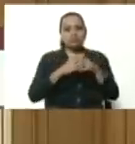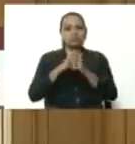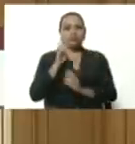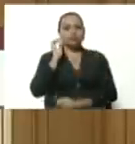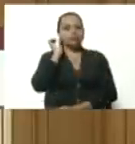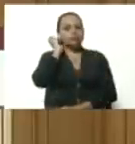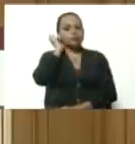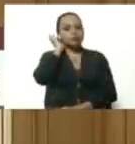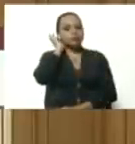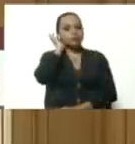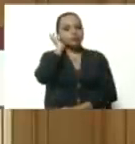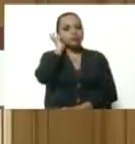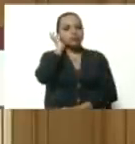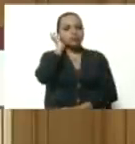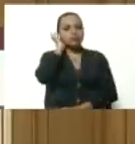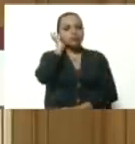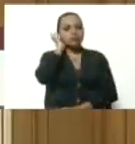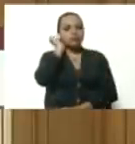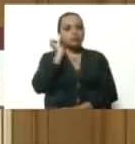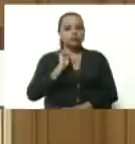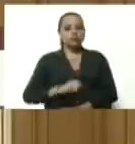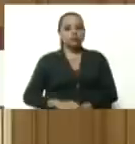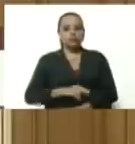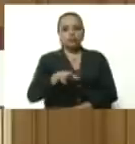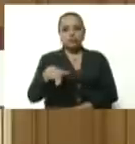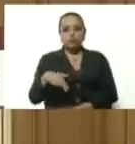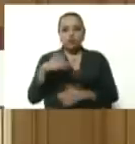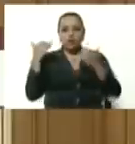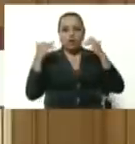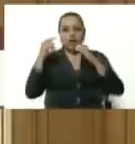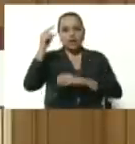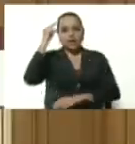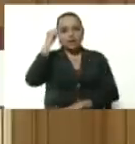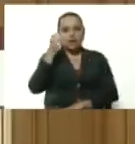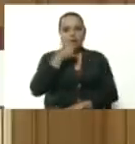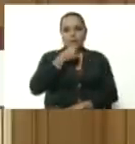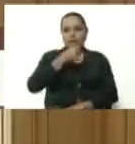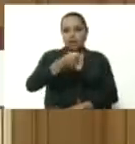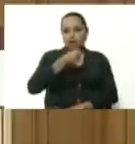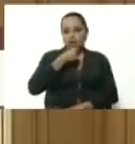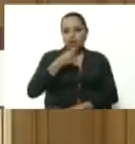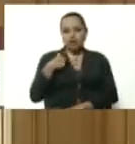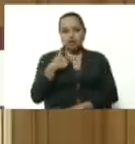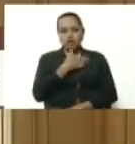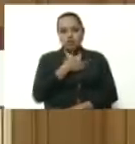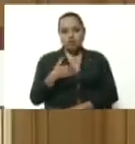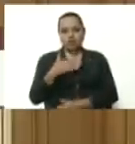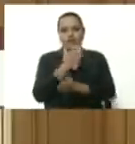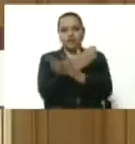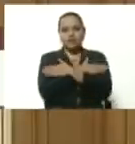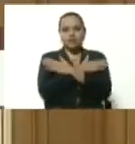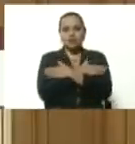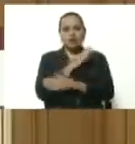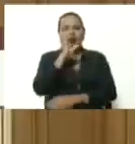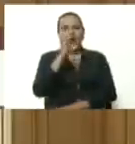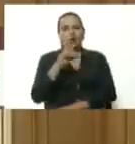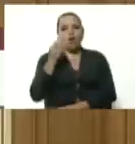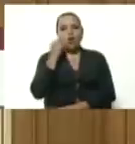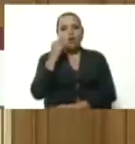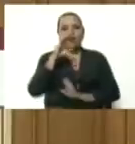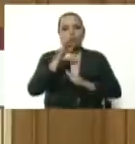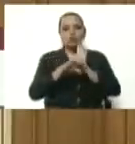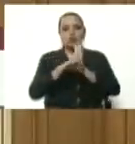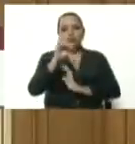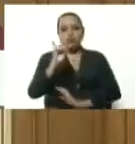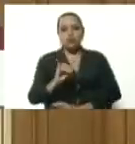Bueno, acabamos de celebrar el Día del Periodismo, del periodista. Yo quiero que felicitemos a un joven constituyente de Diosdado de la